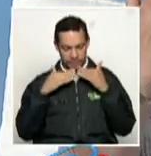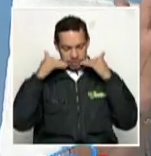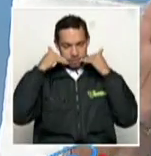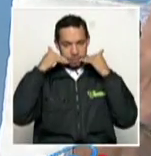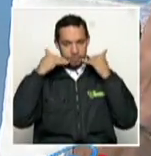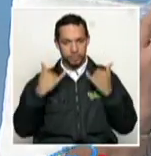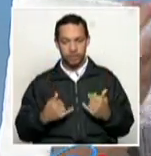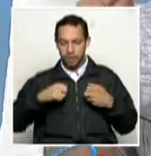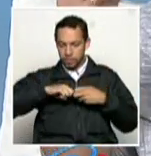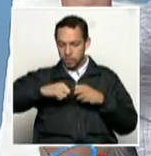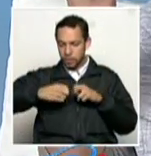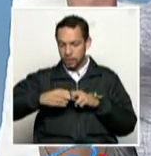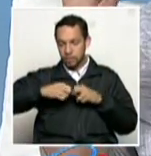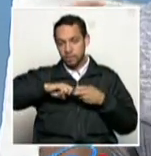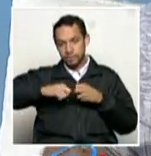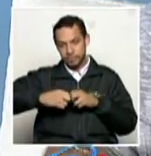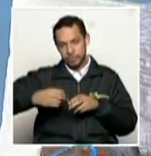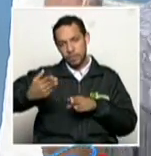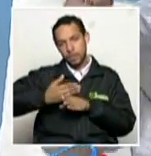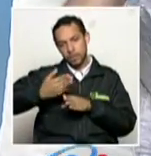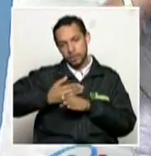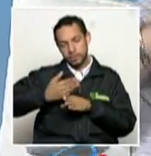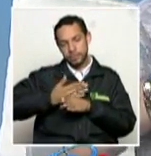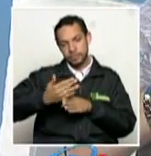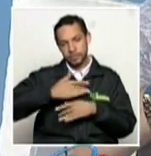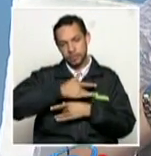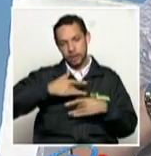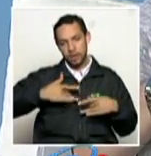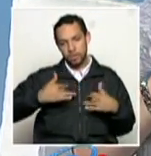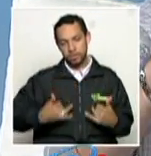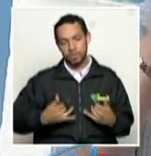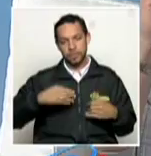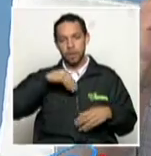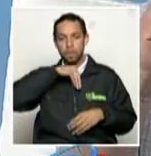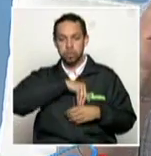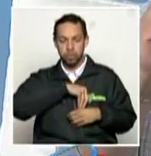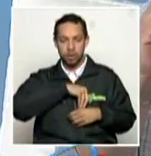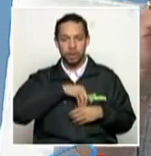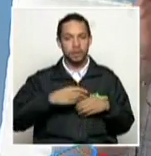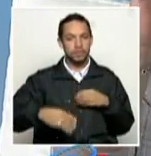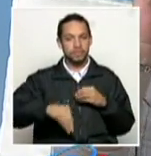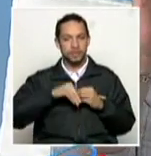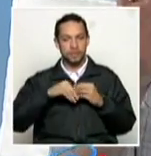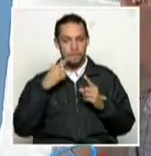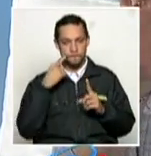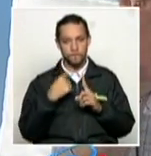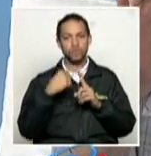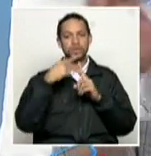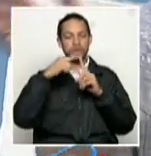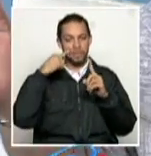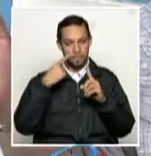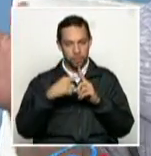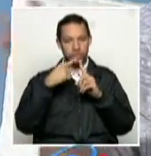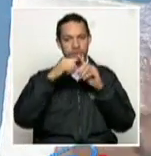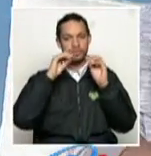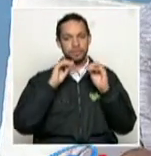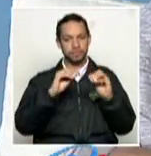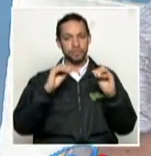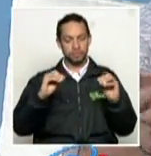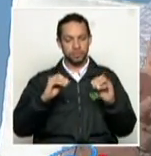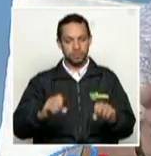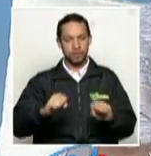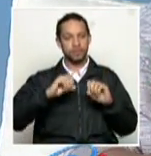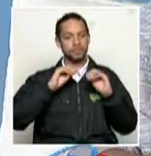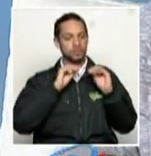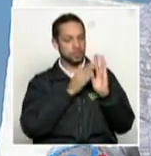los problemas de la salud se solucionan desde adentro. Y los mensajes positivos son fundamentales. Está el poder de la palabra,